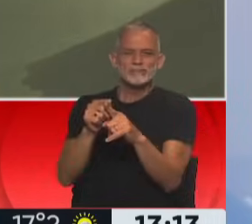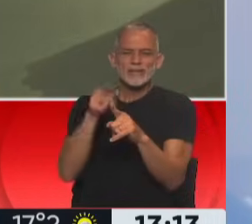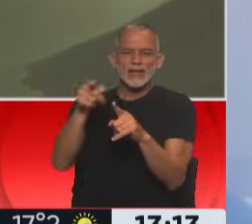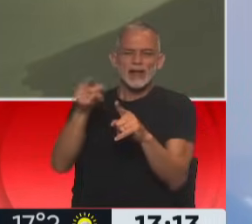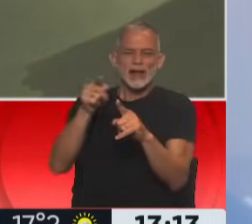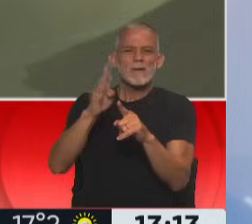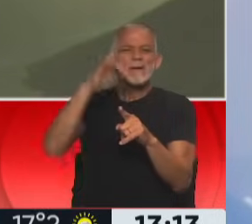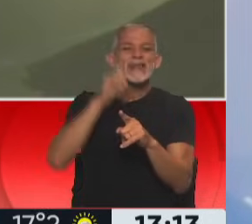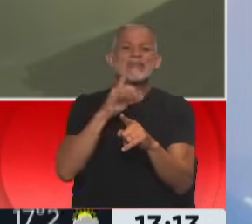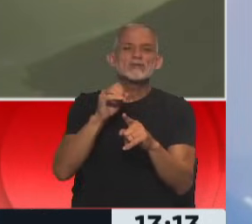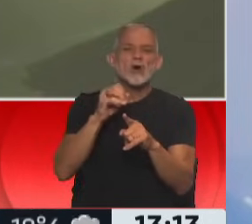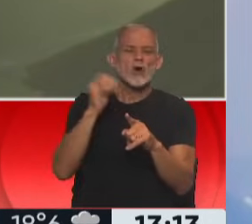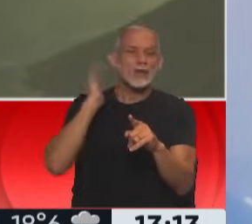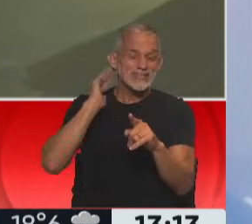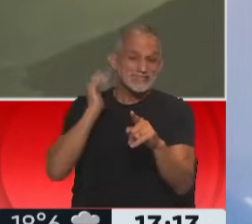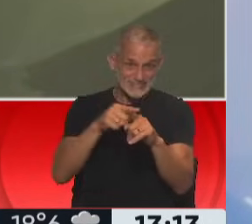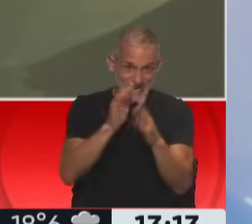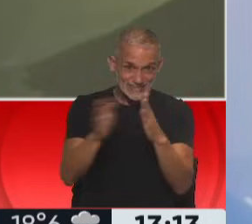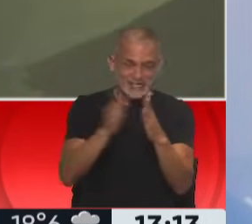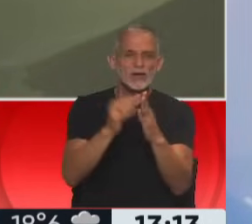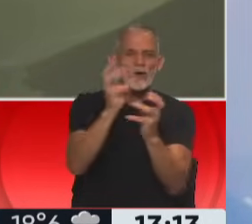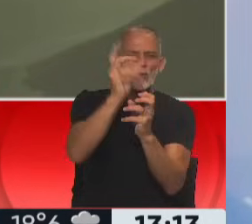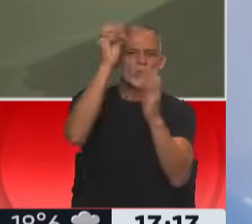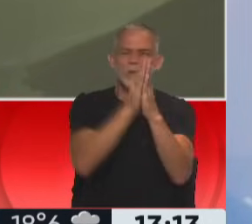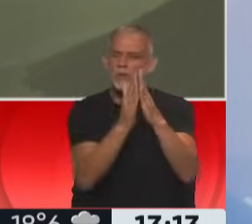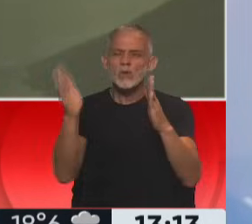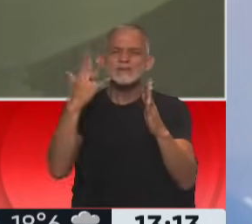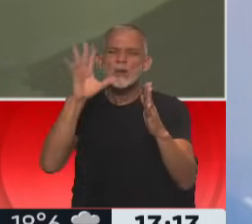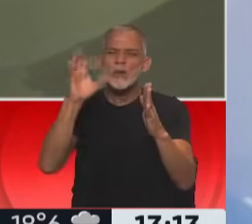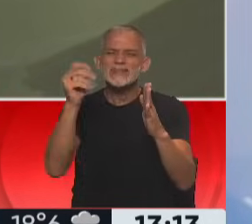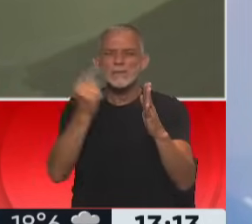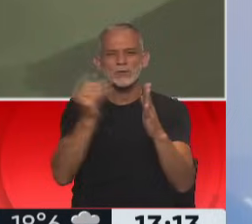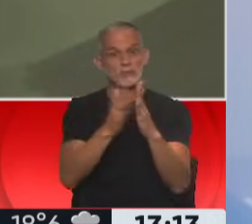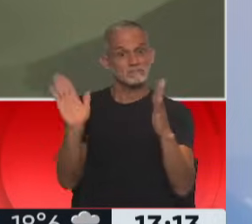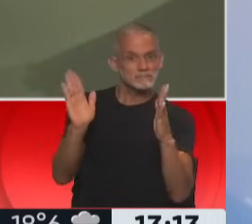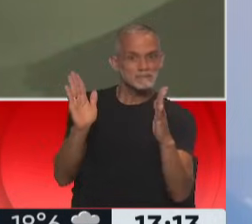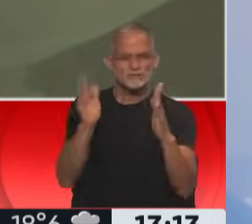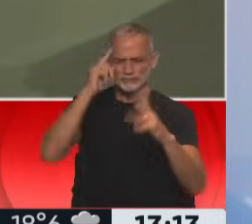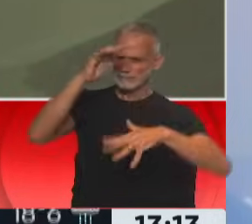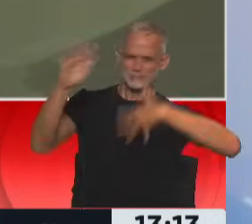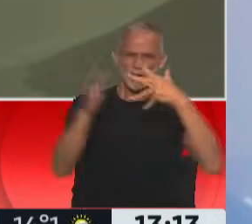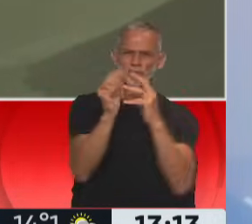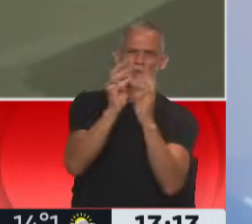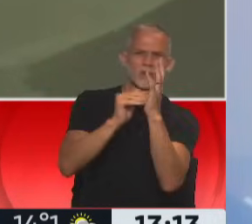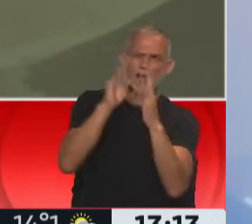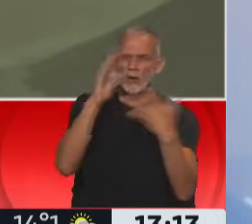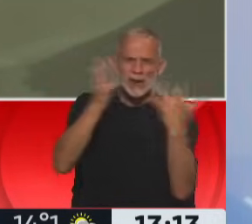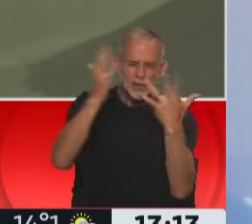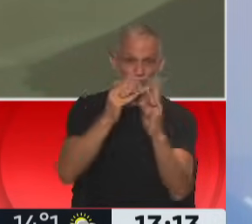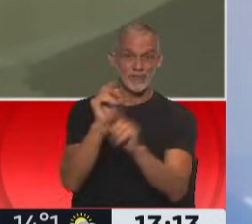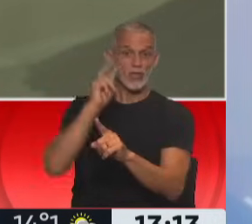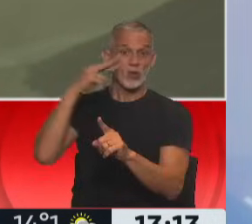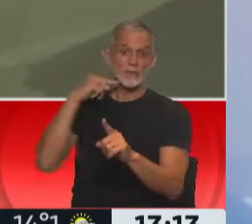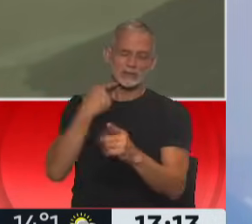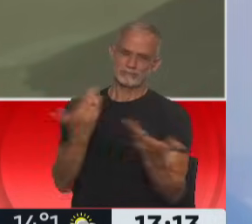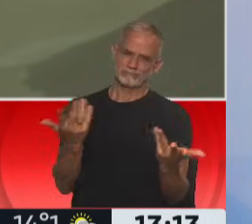Benedicto XVI tomó 50 minutos desde la fumata, a pesar de una señal inicial que fue confusa. En 2013,